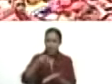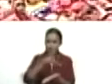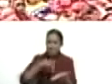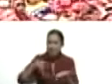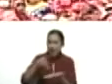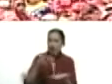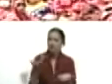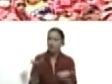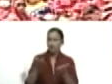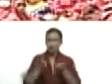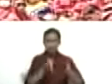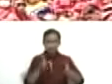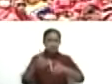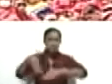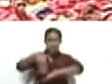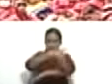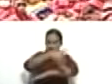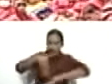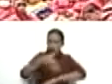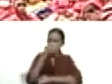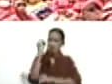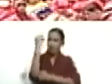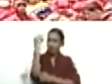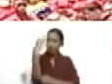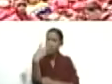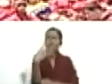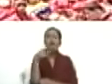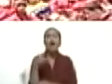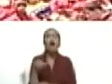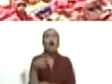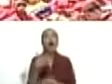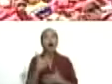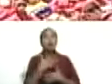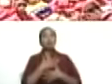lugares públicos, para la familia.